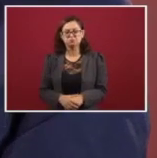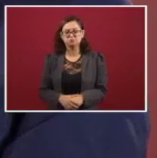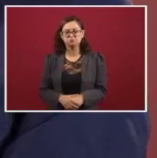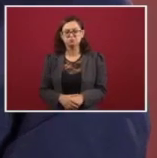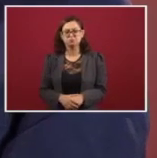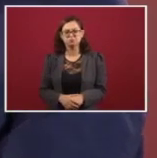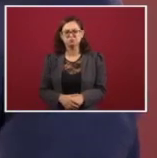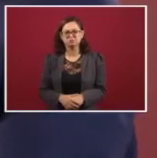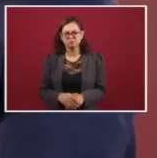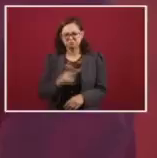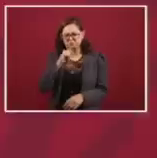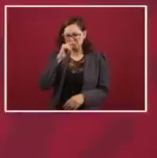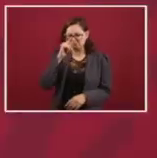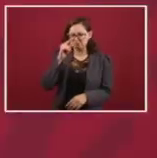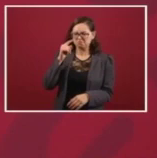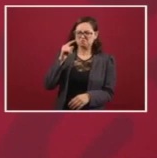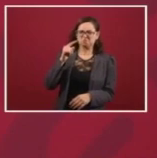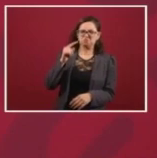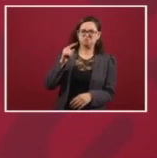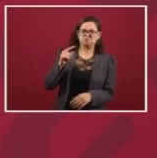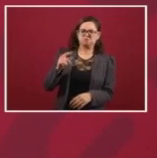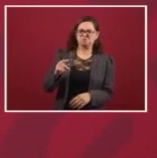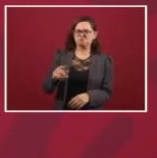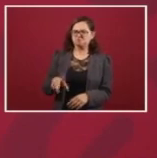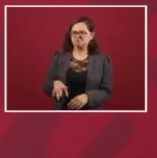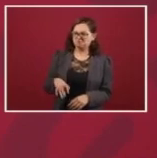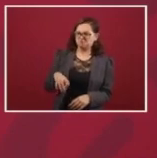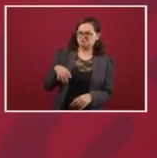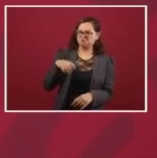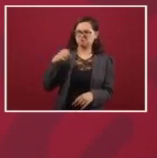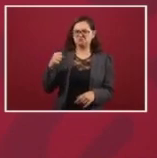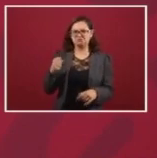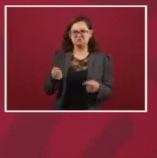nada de prepotencia, nada de autoritarismo.